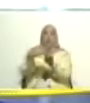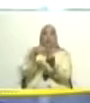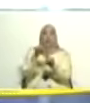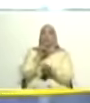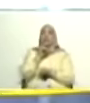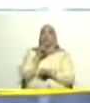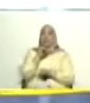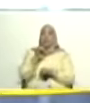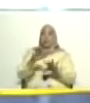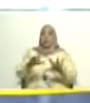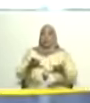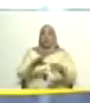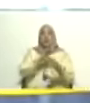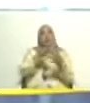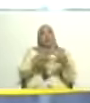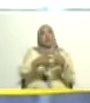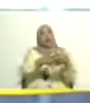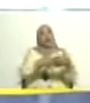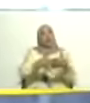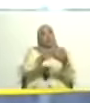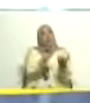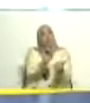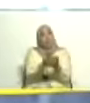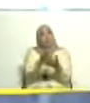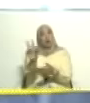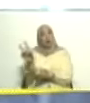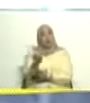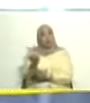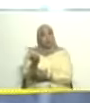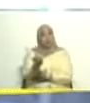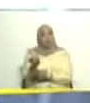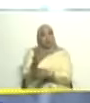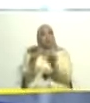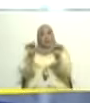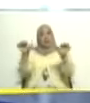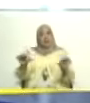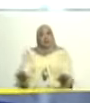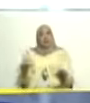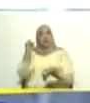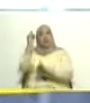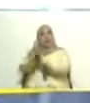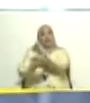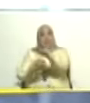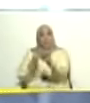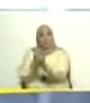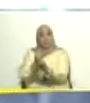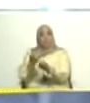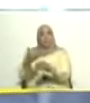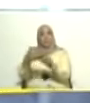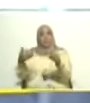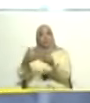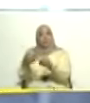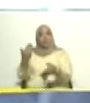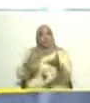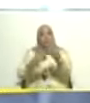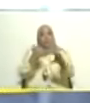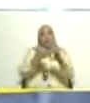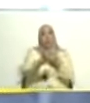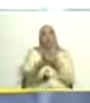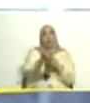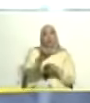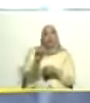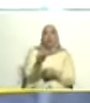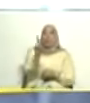Secretaría del Tesoro de los Estados Unidos, excluyó a nuestro país del sistema financiero internacional, de mensajería SWIFT. En